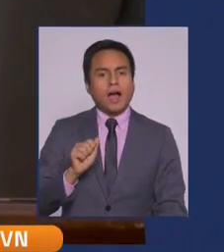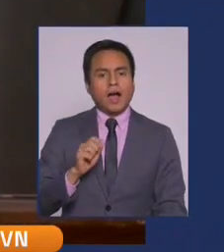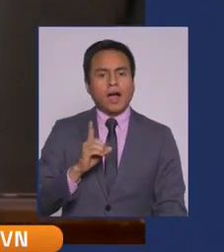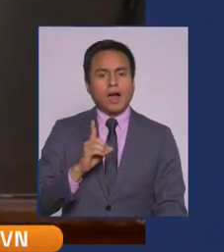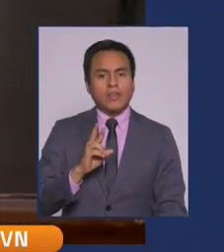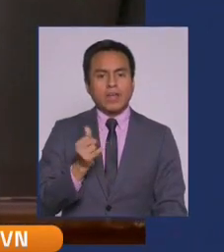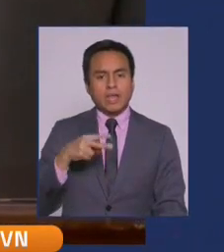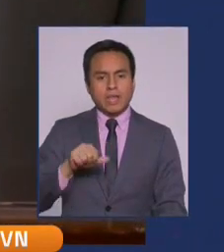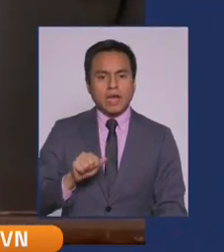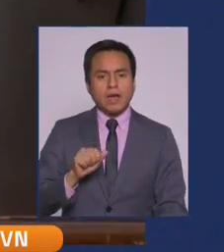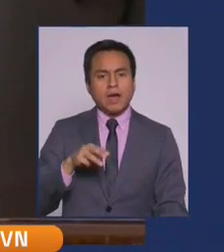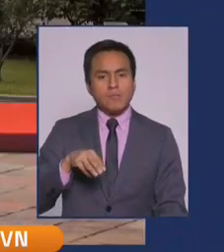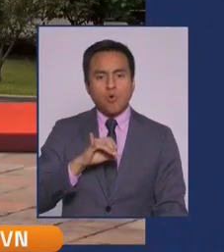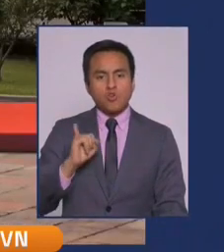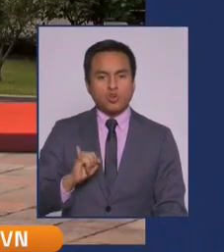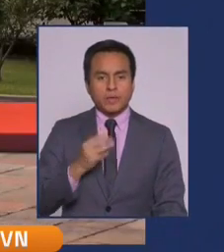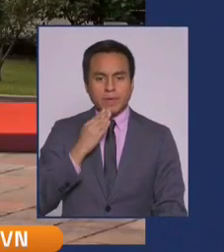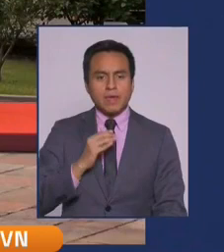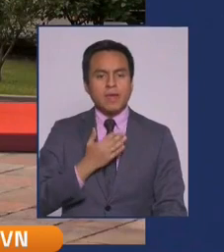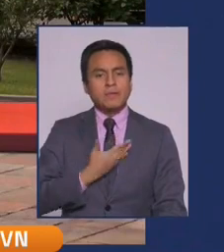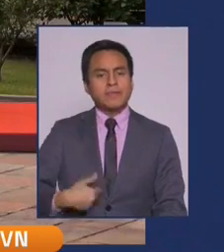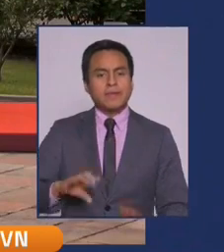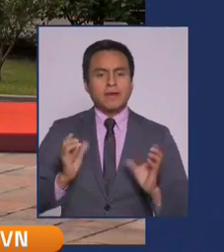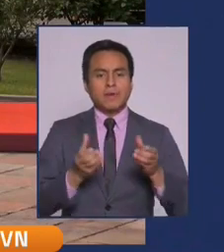la excepción que el resto de las autoridades elegidas?